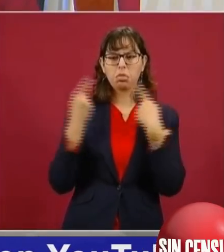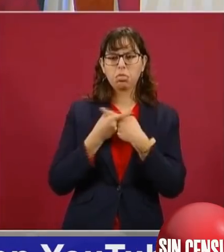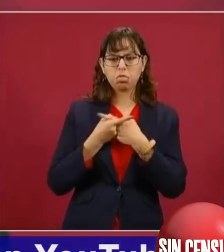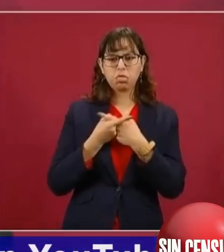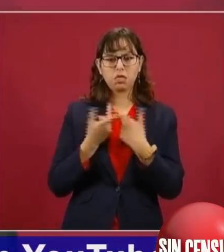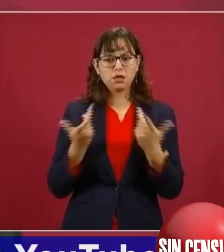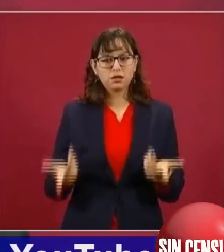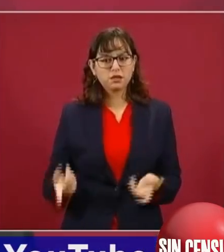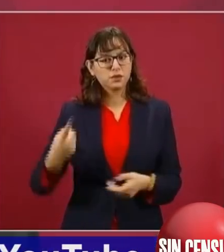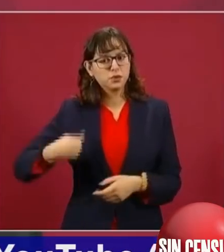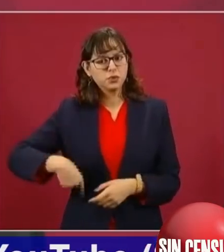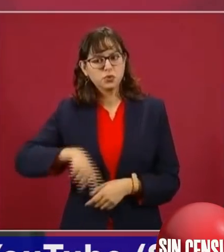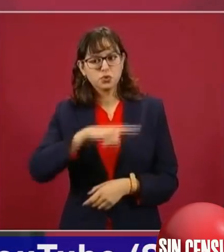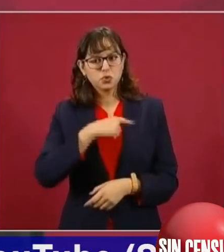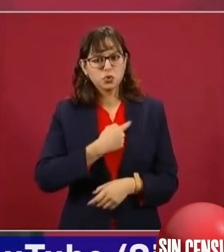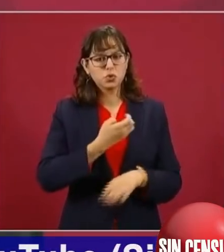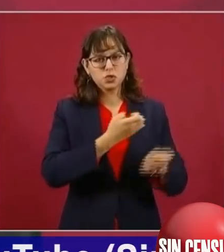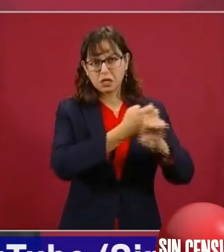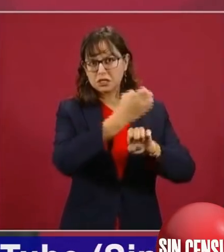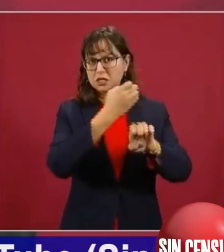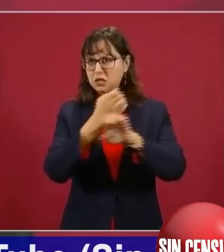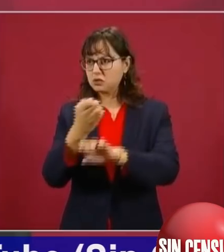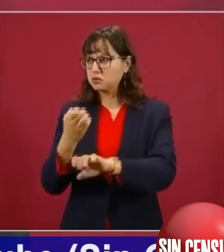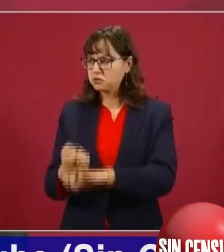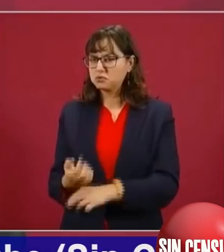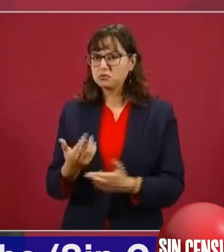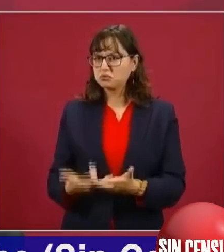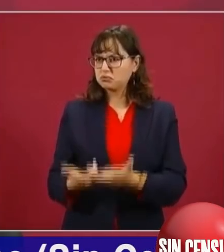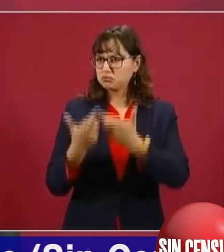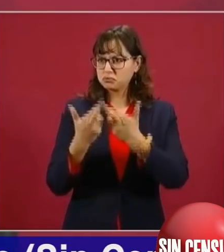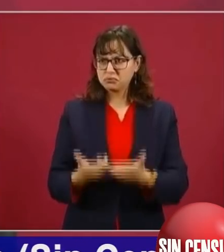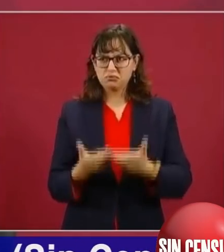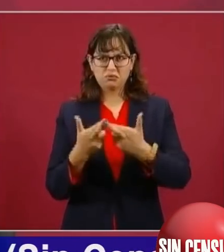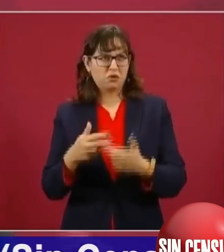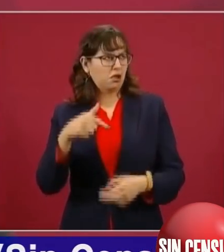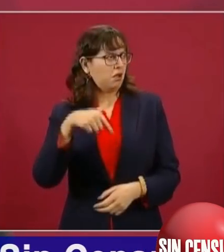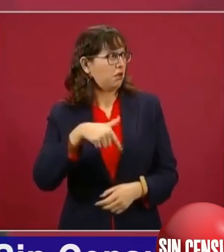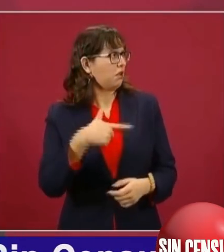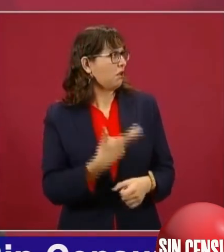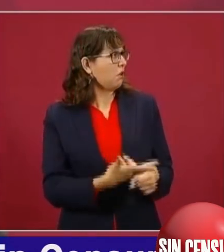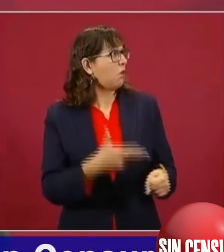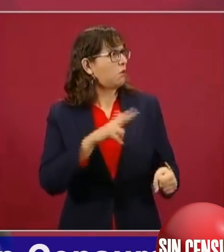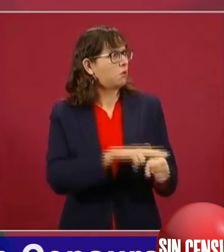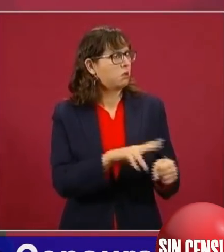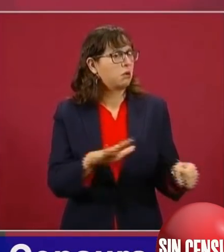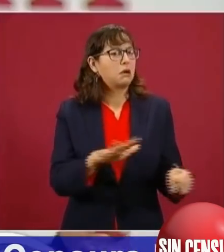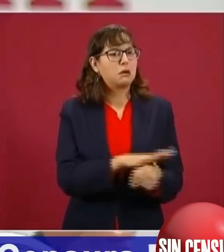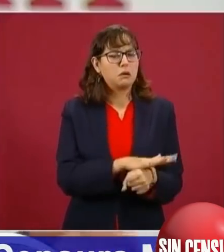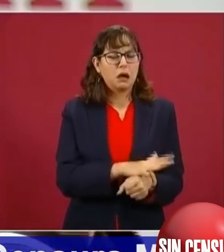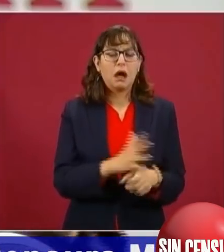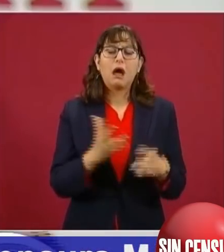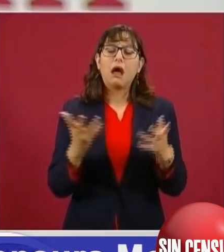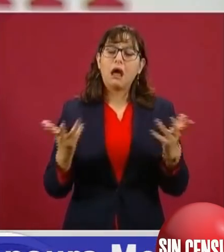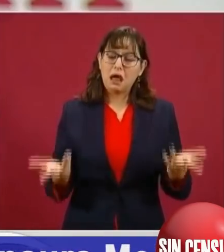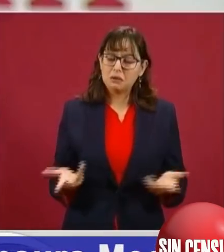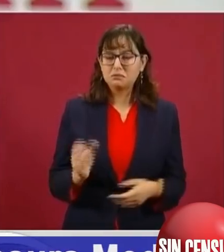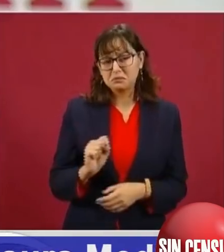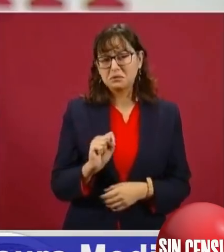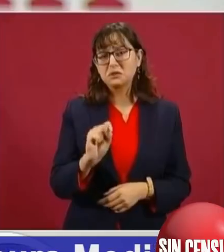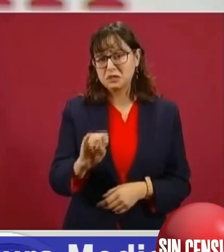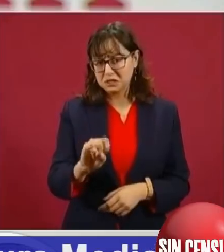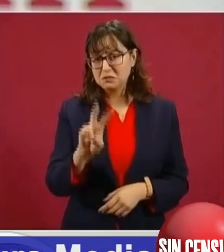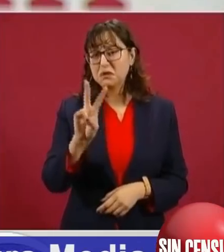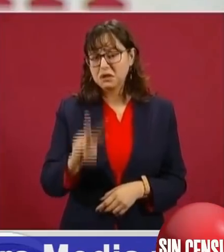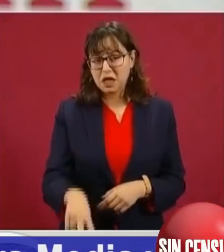hemos dicho que en cada entidad federativa hay disponibilidad hospitalaria. Esto es posible en la medida en que algunos